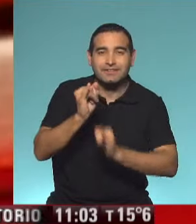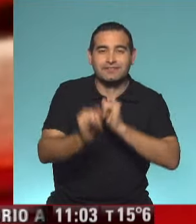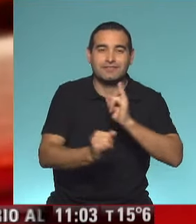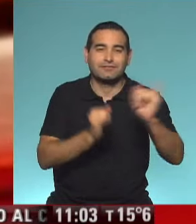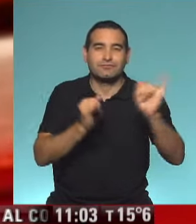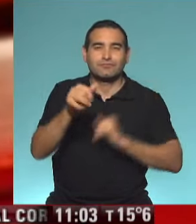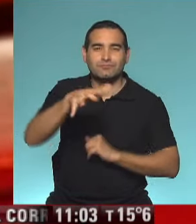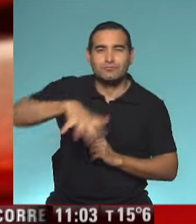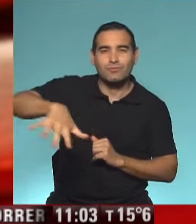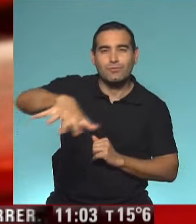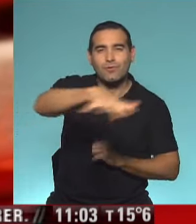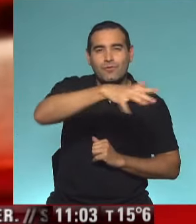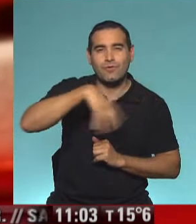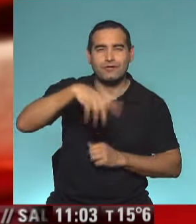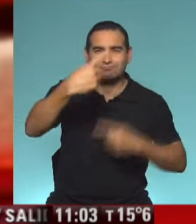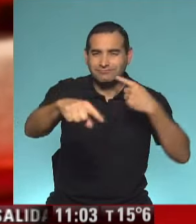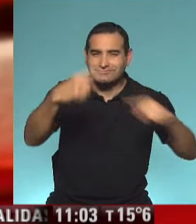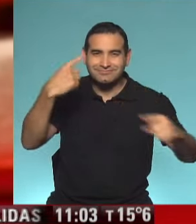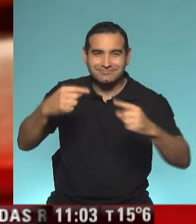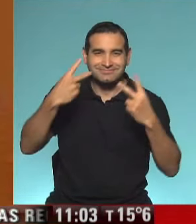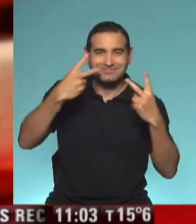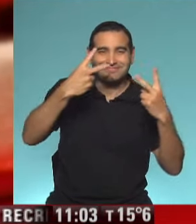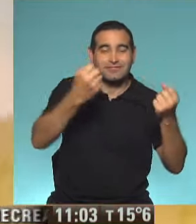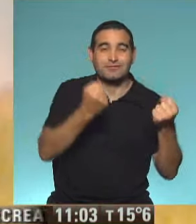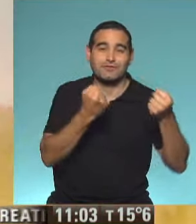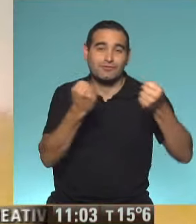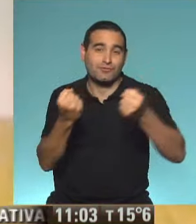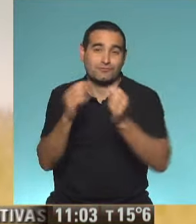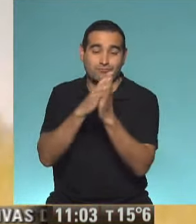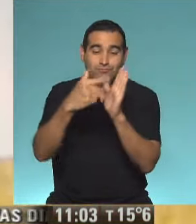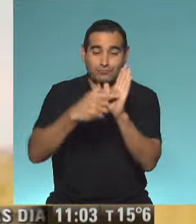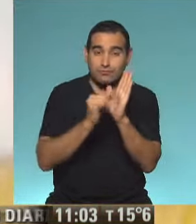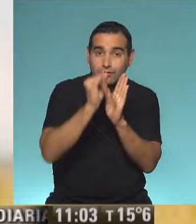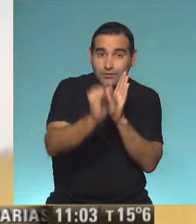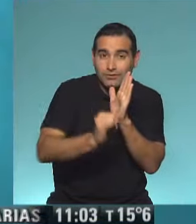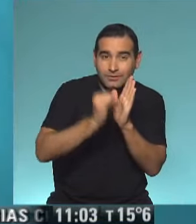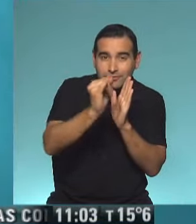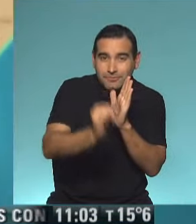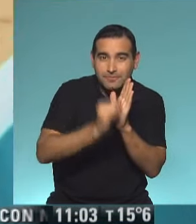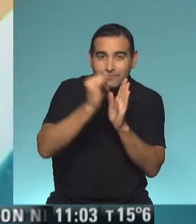recorriendo cielos y paisajes. De cuento en cuento voy,